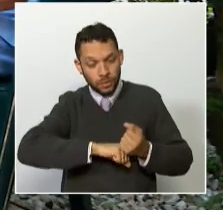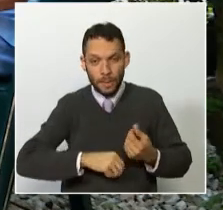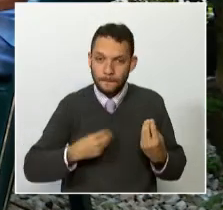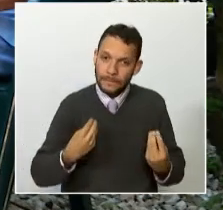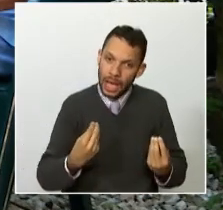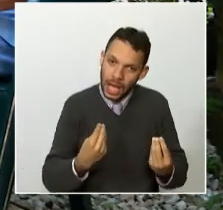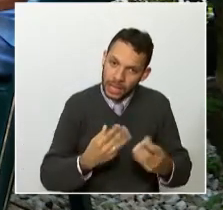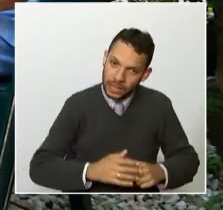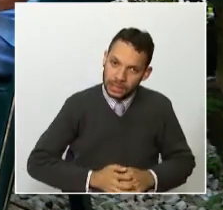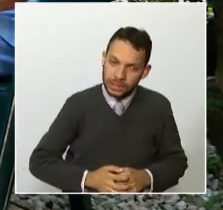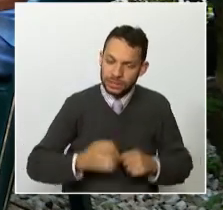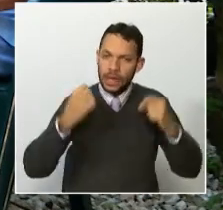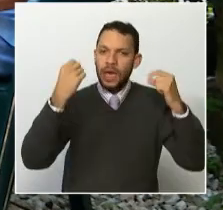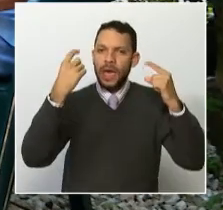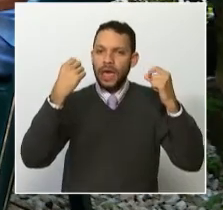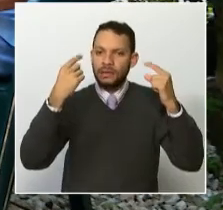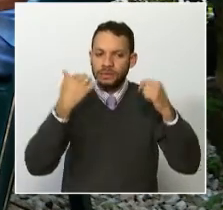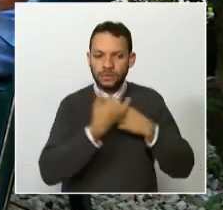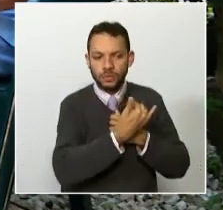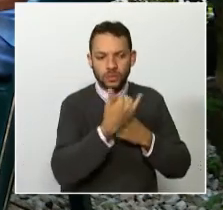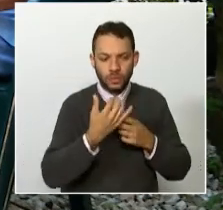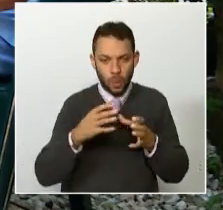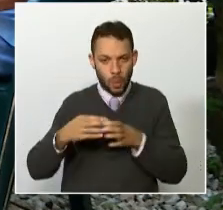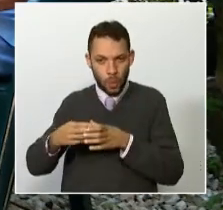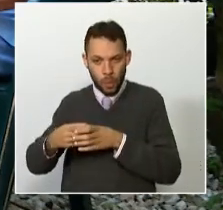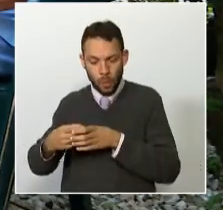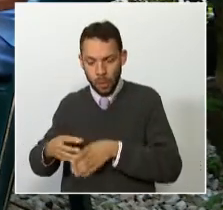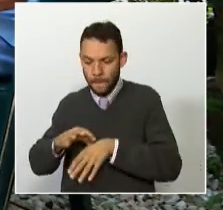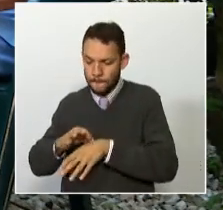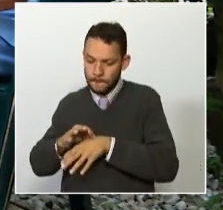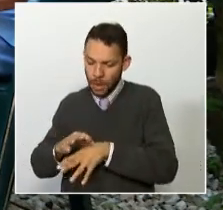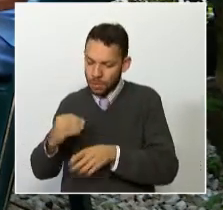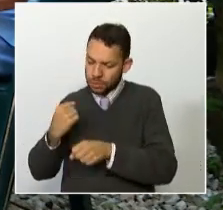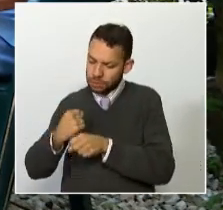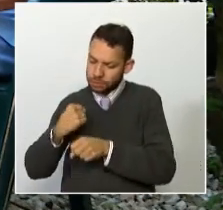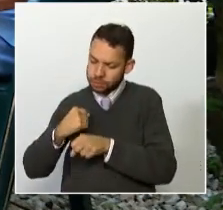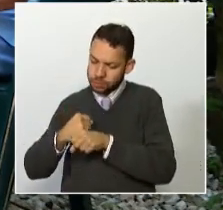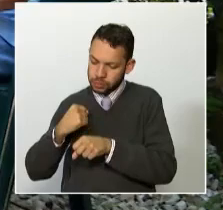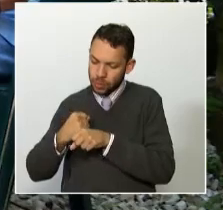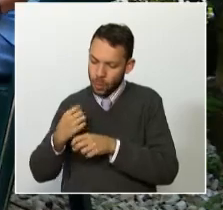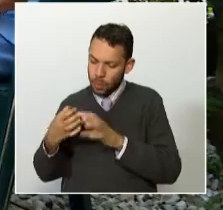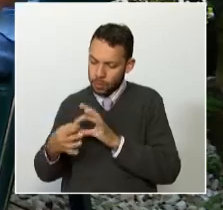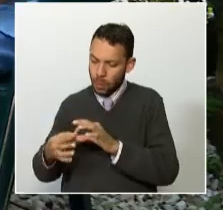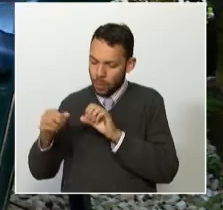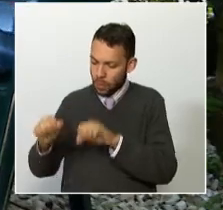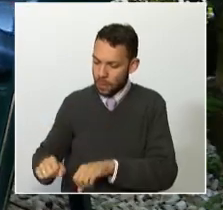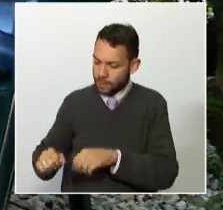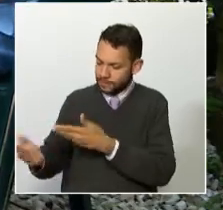que entiendan este trabajo en equipo, este trabajo interdisciplinario.